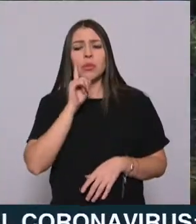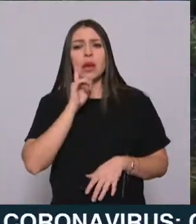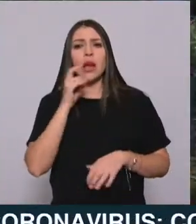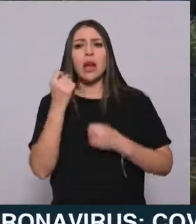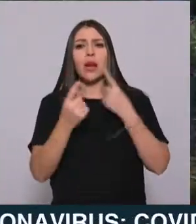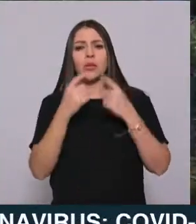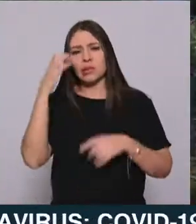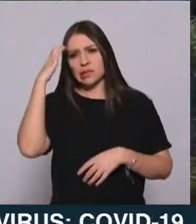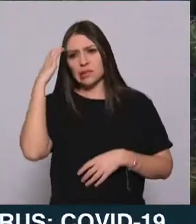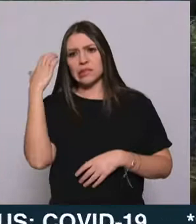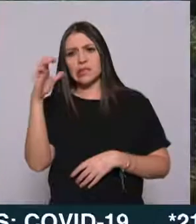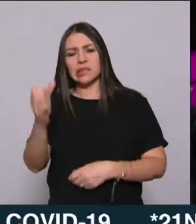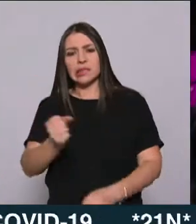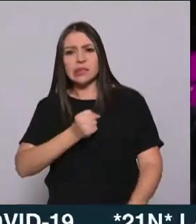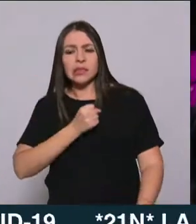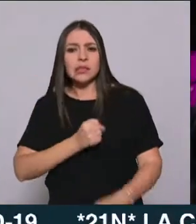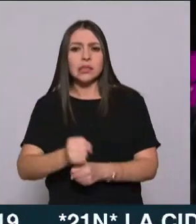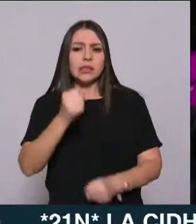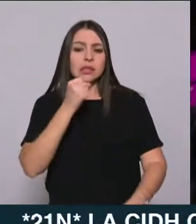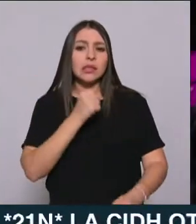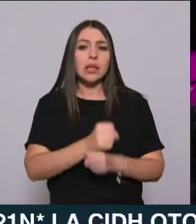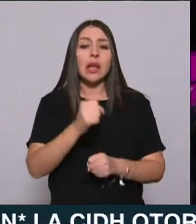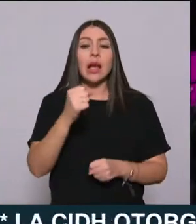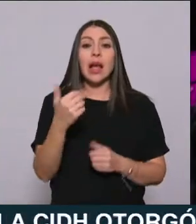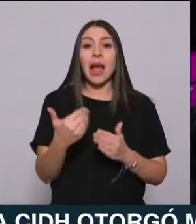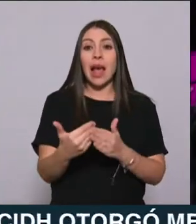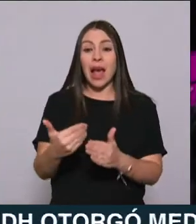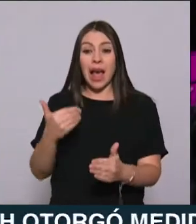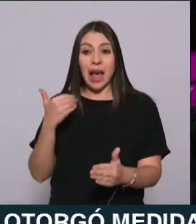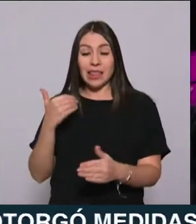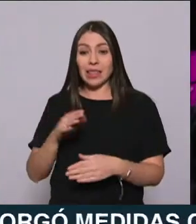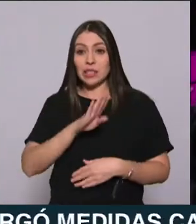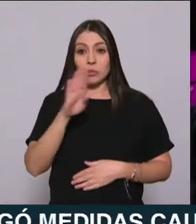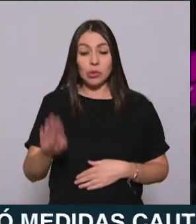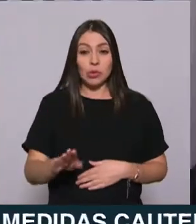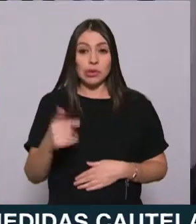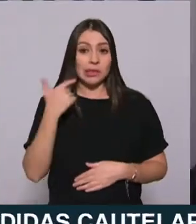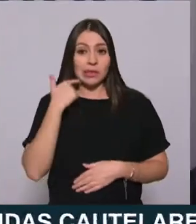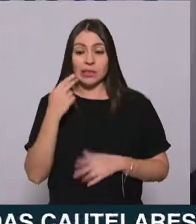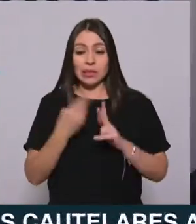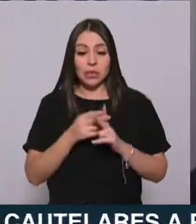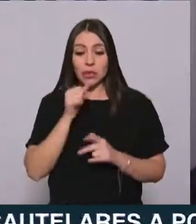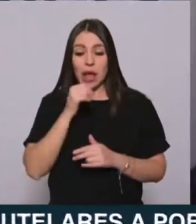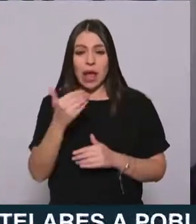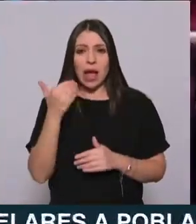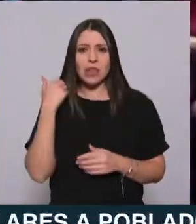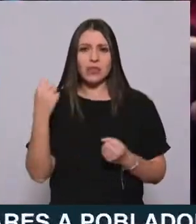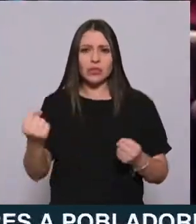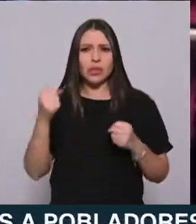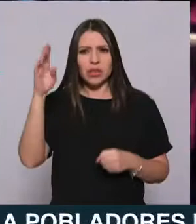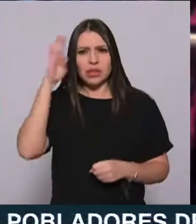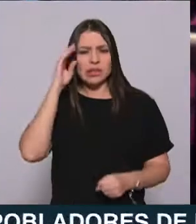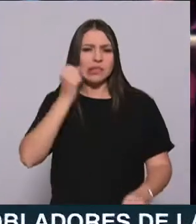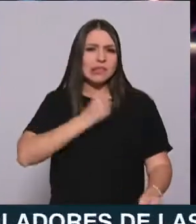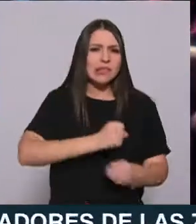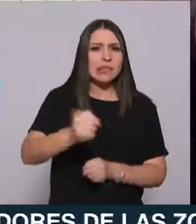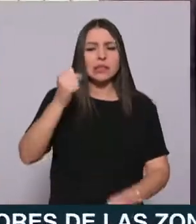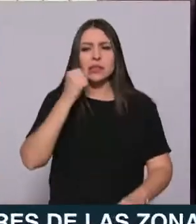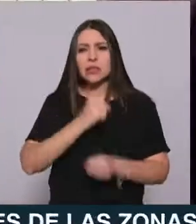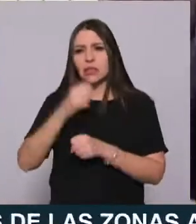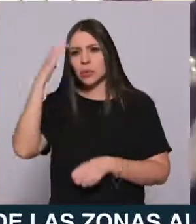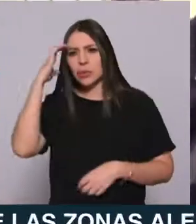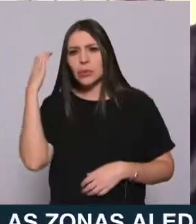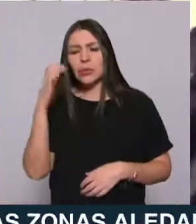actos crueles y degradantes antes de ser asesinadas. En la Ciudad de México, durante 2018, la entonces Procuraduría